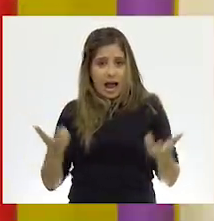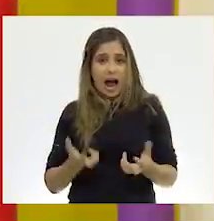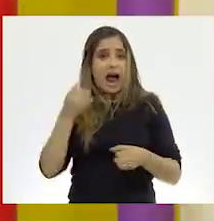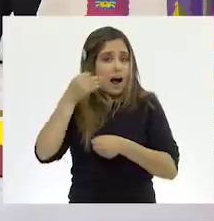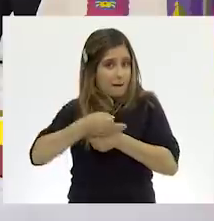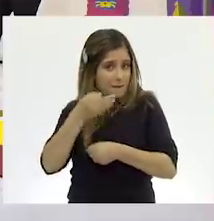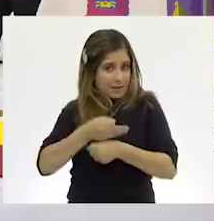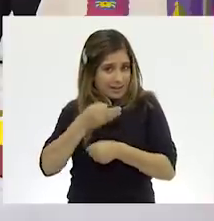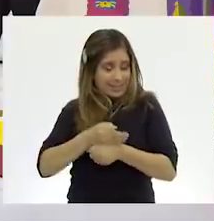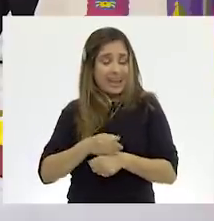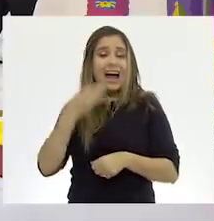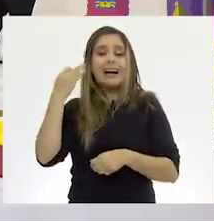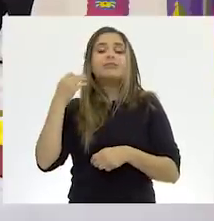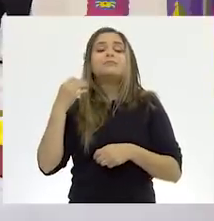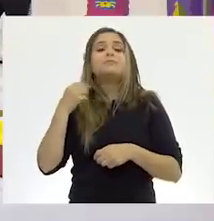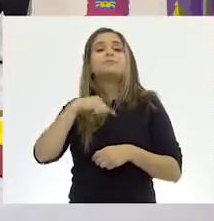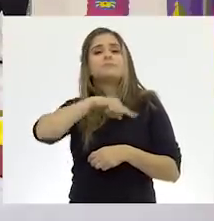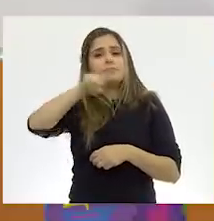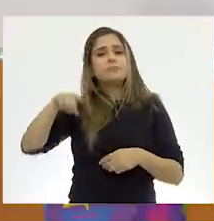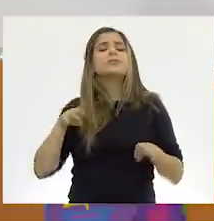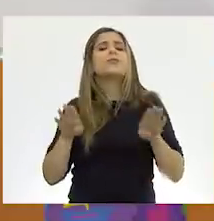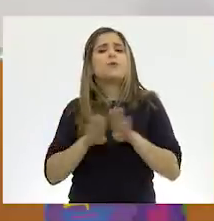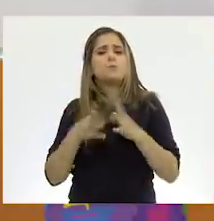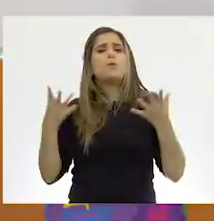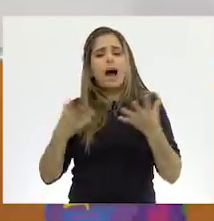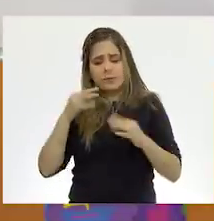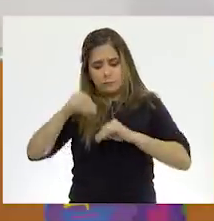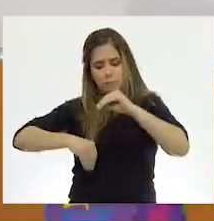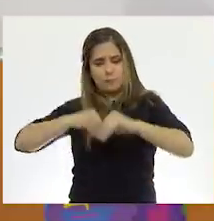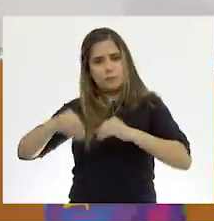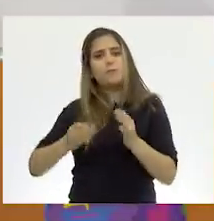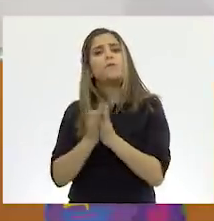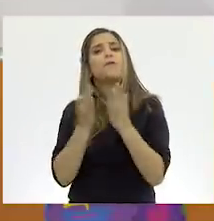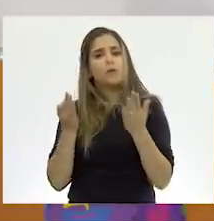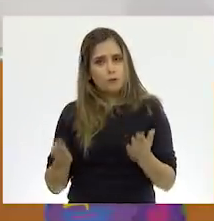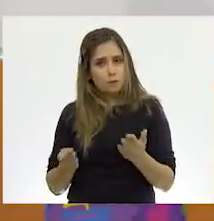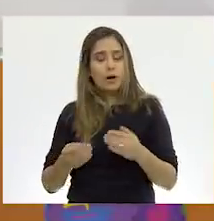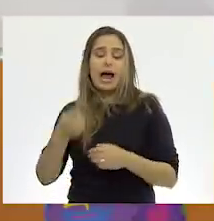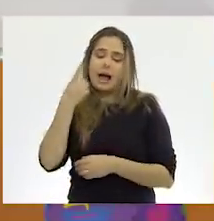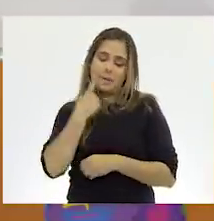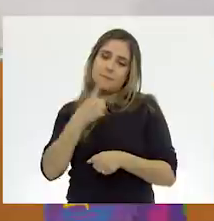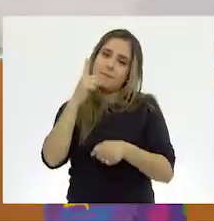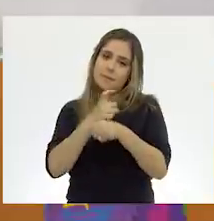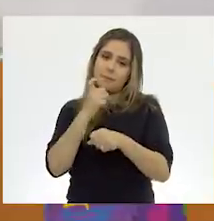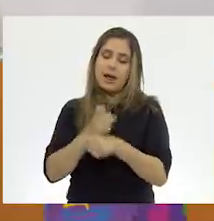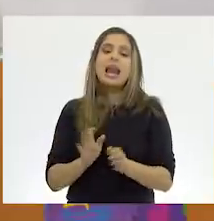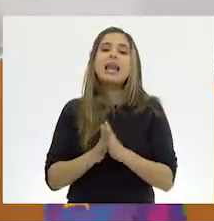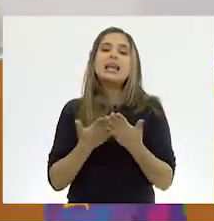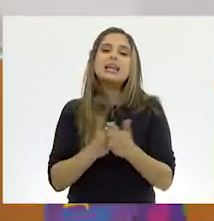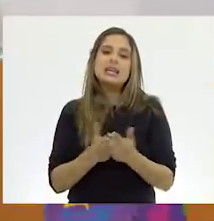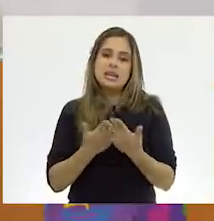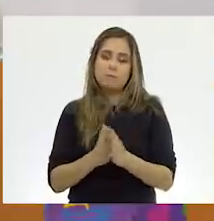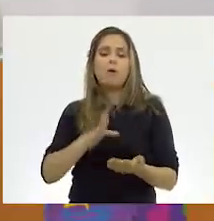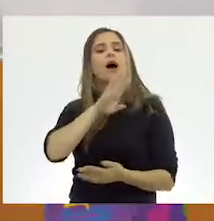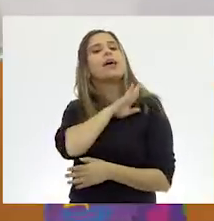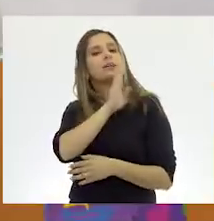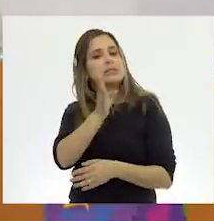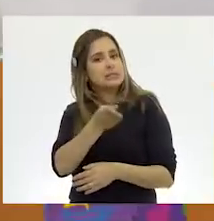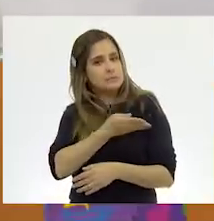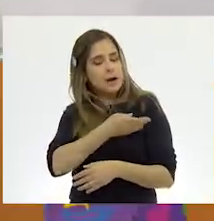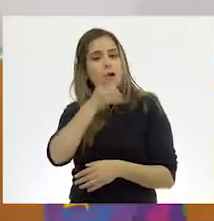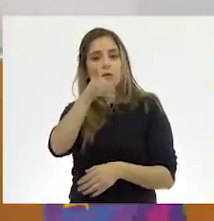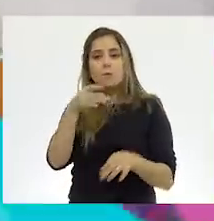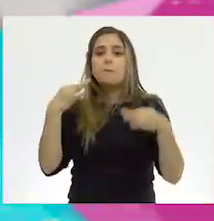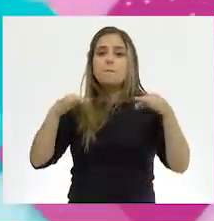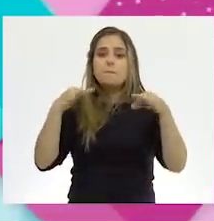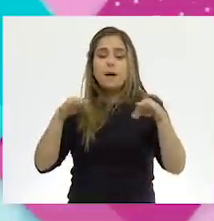estado trabajando, vamos a hacer el producto final. Pero para esto necesitamos ver nuestro libro. Vamos a nuestro libro de español en la